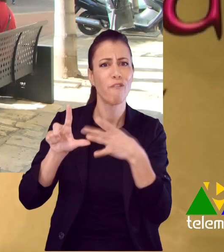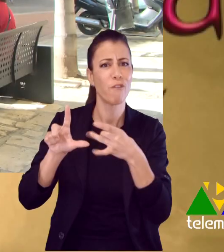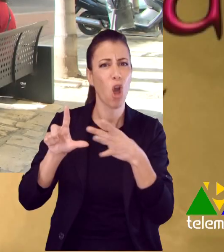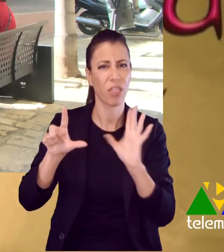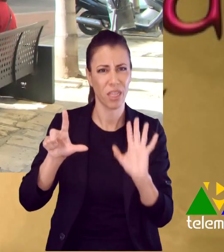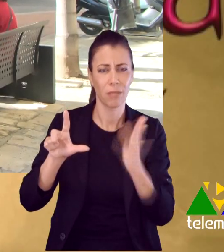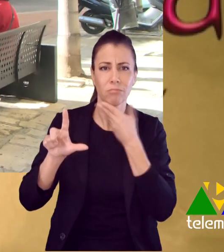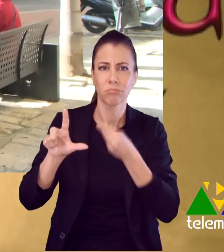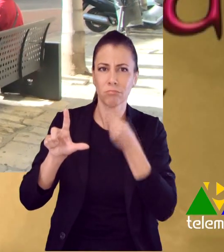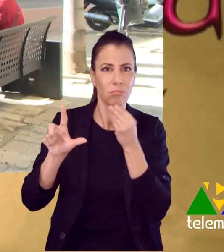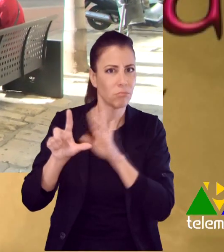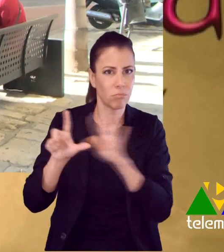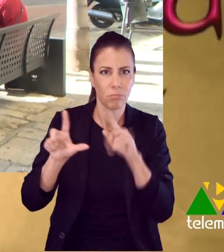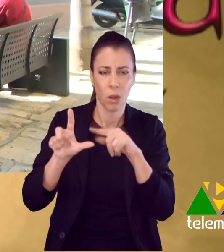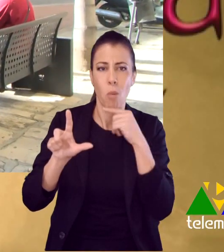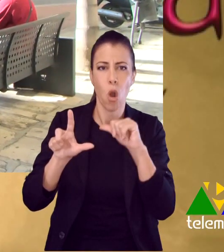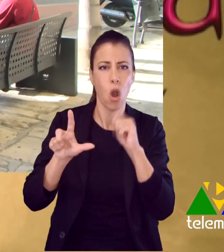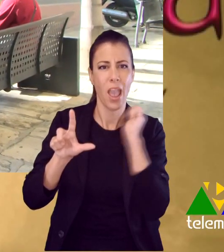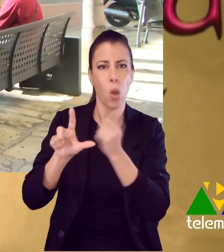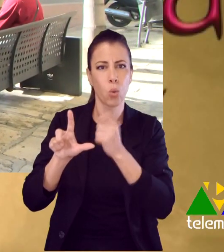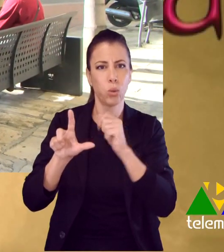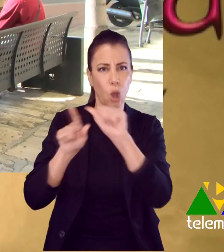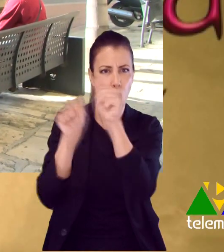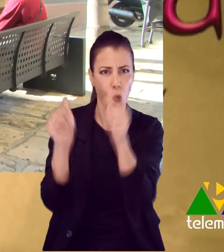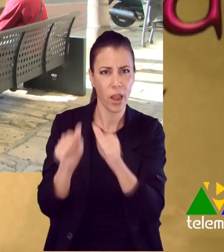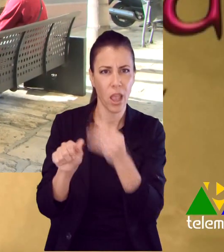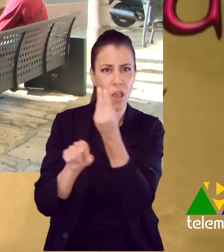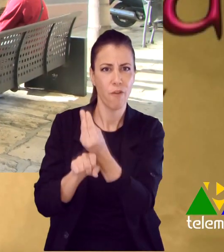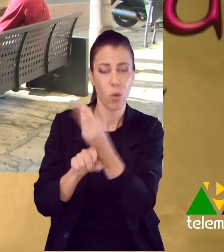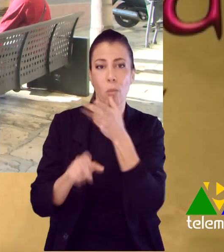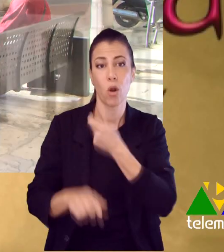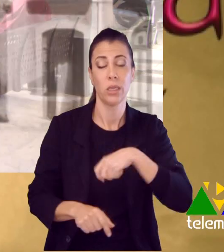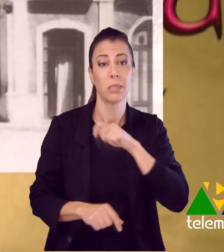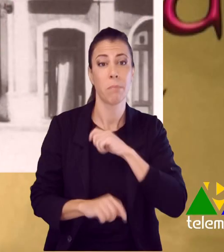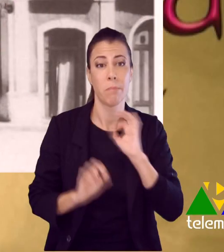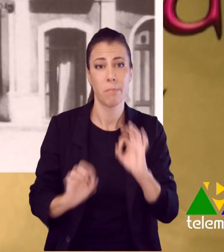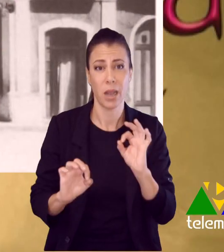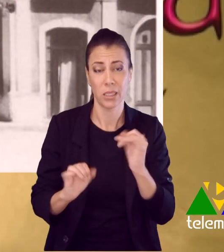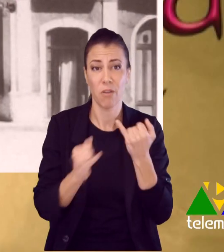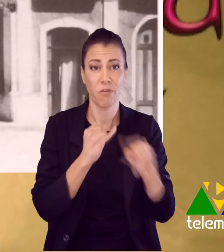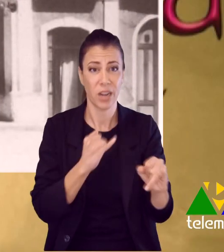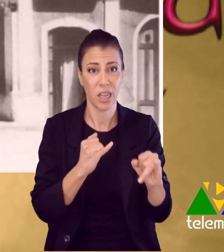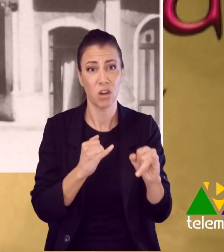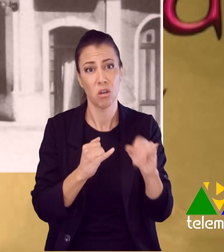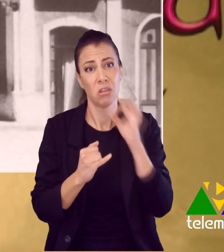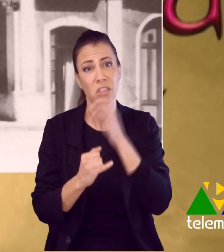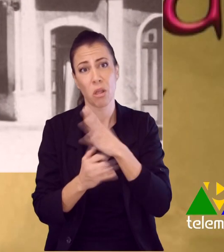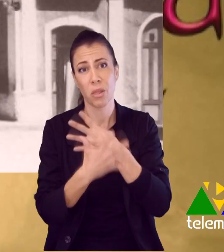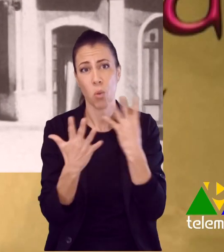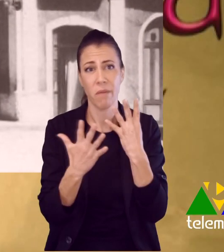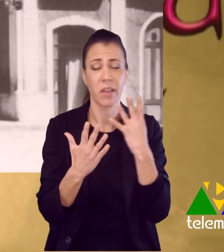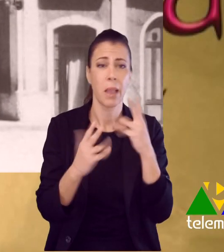de los mejores broncistas, escultores en bronce de la España de finales del 19 y principios del